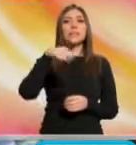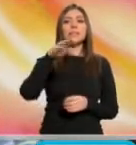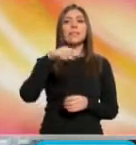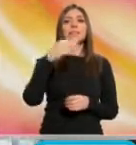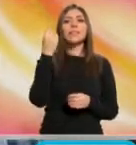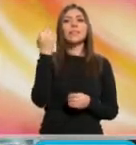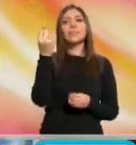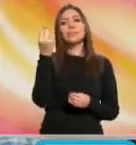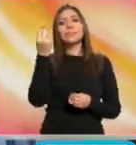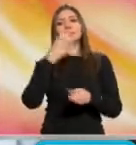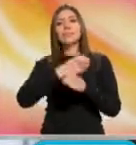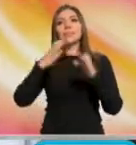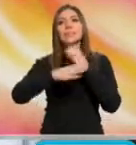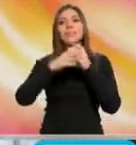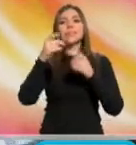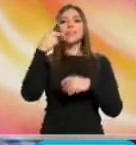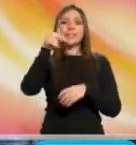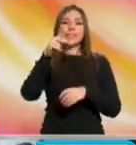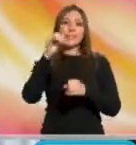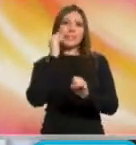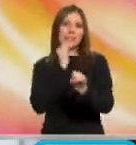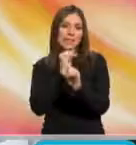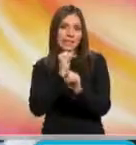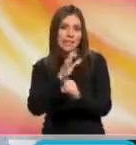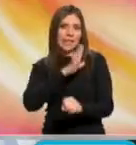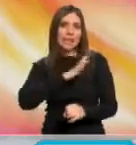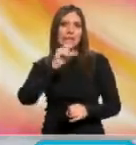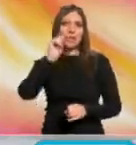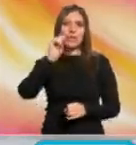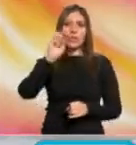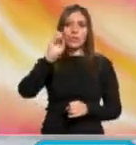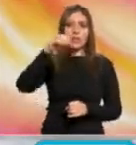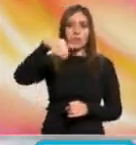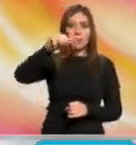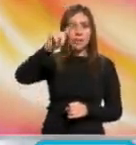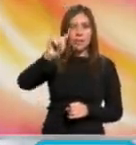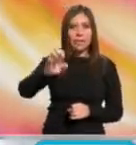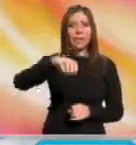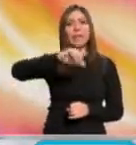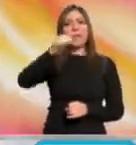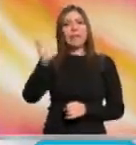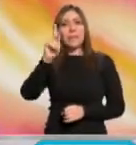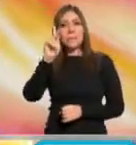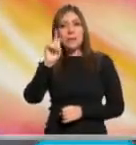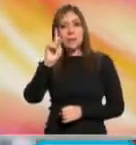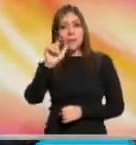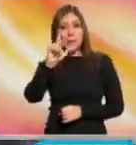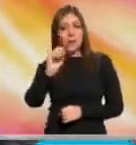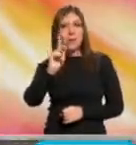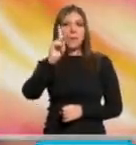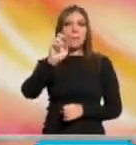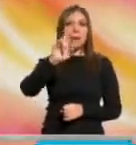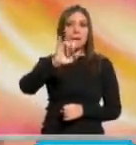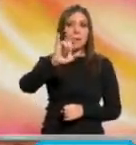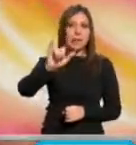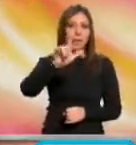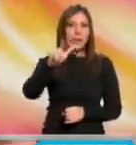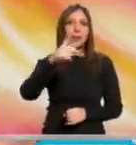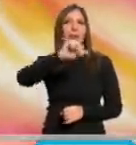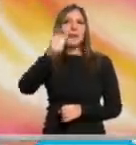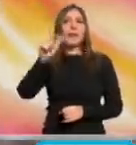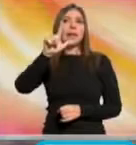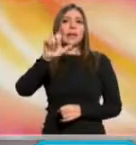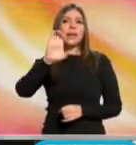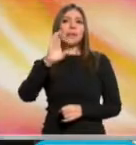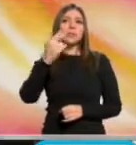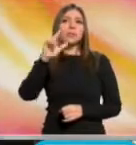búsquedas muy profesionales en internet, hay tomate, hay pápalo, Sí. perejil, pero me voy a quedar con la lechuga. Muy Una bien. lechuga, no nada